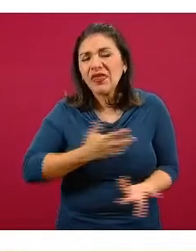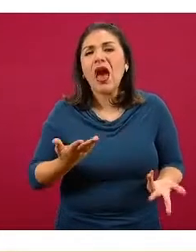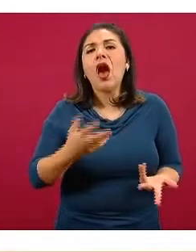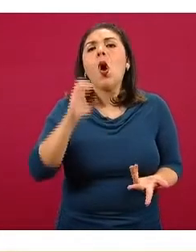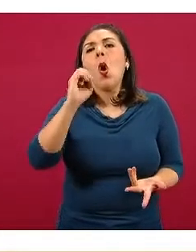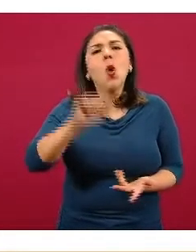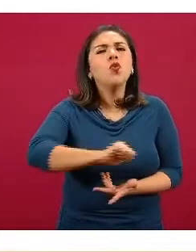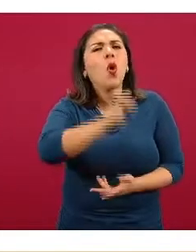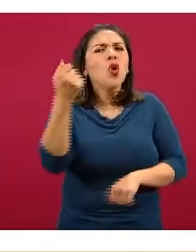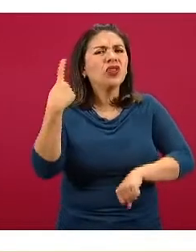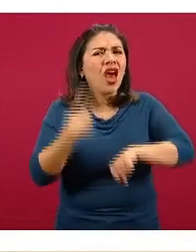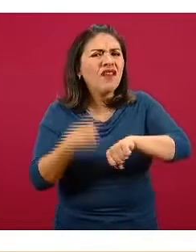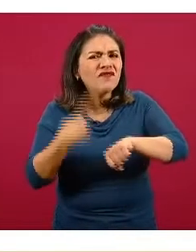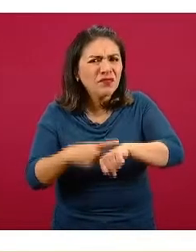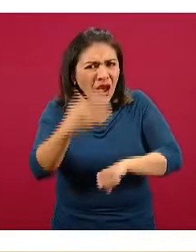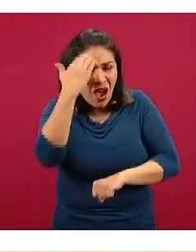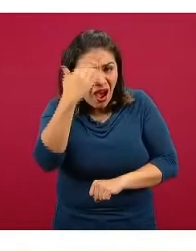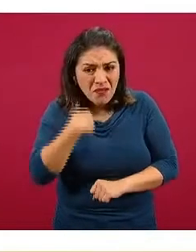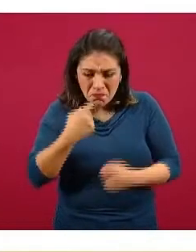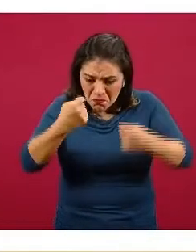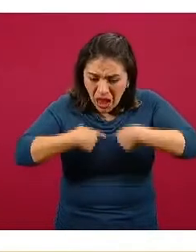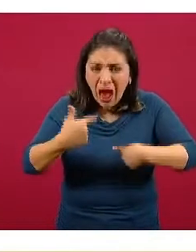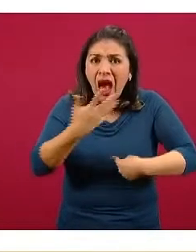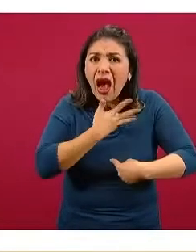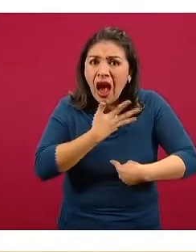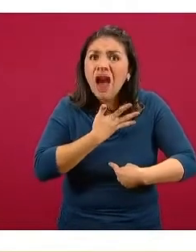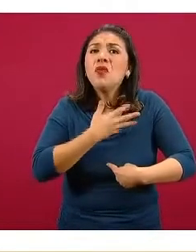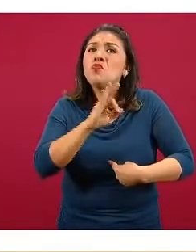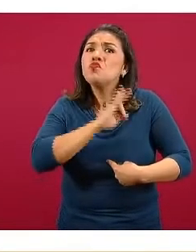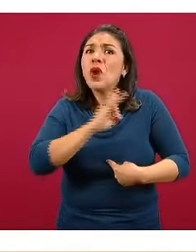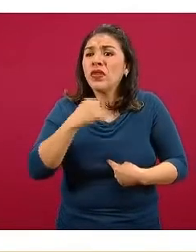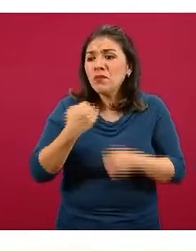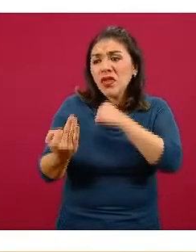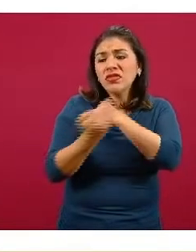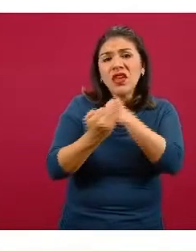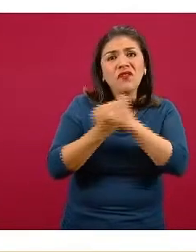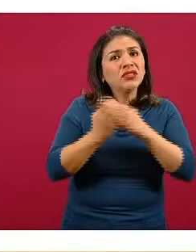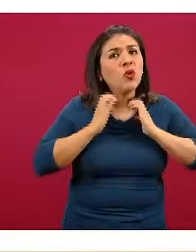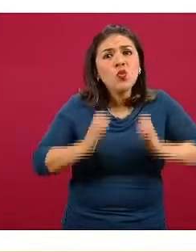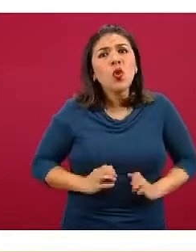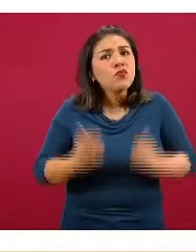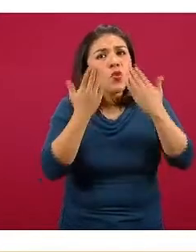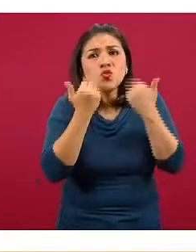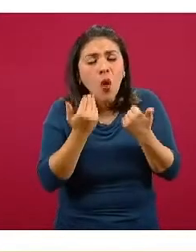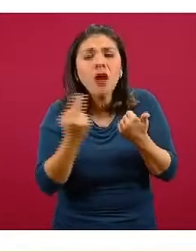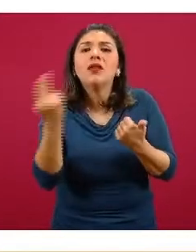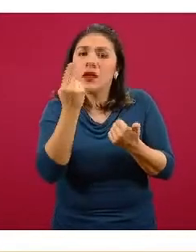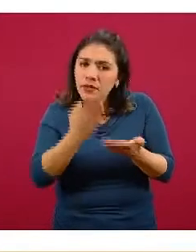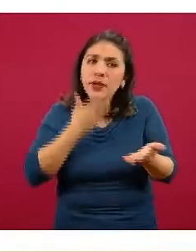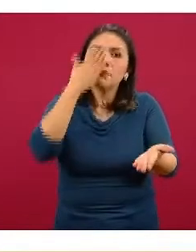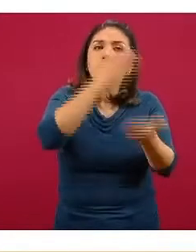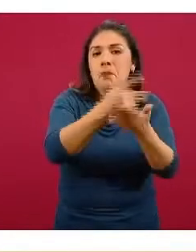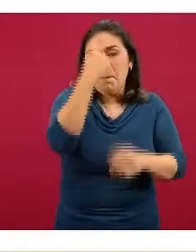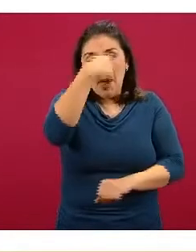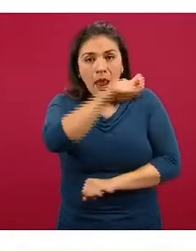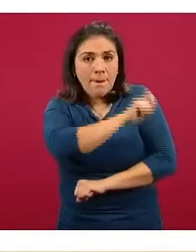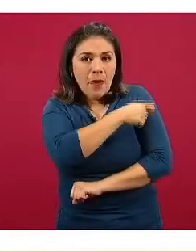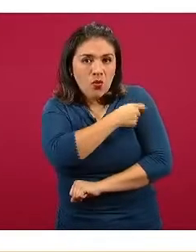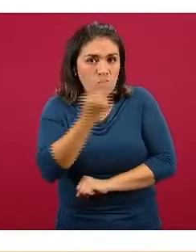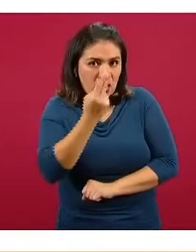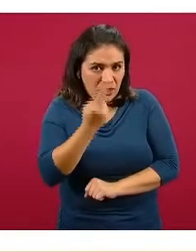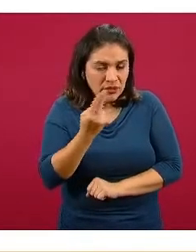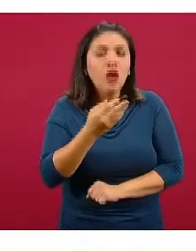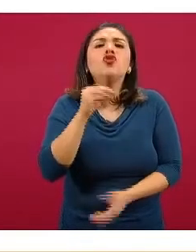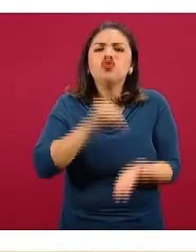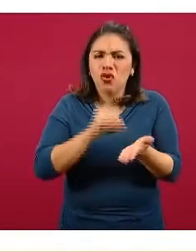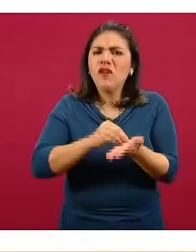o alguna otra enfermedad o comorbilidad que en su momento disminuya la inmunidad como tal, que se acerquen a demandar la vacuna.